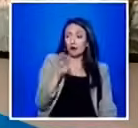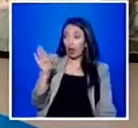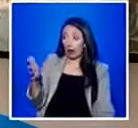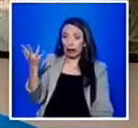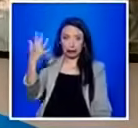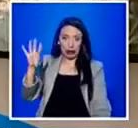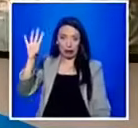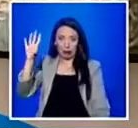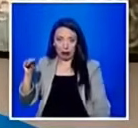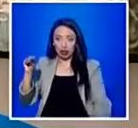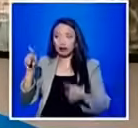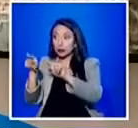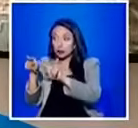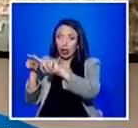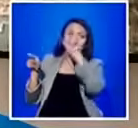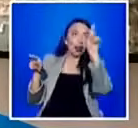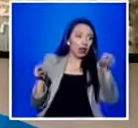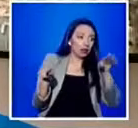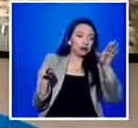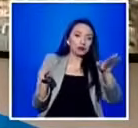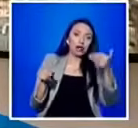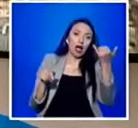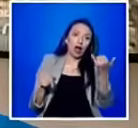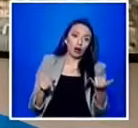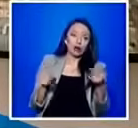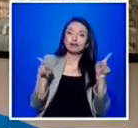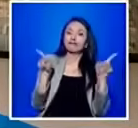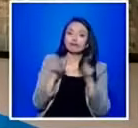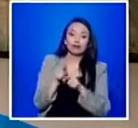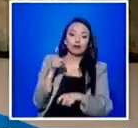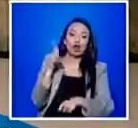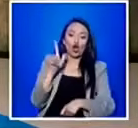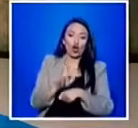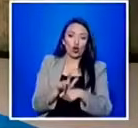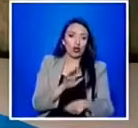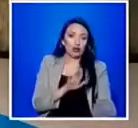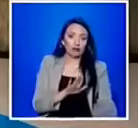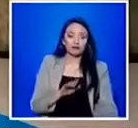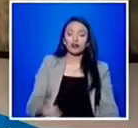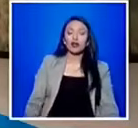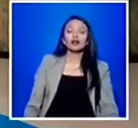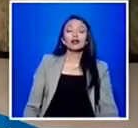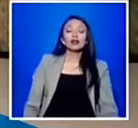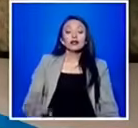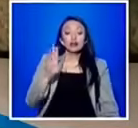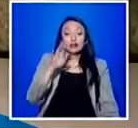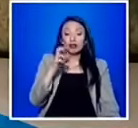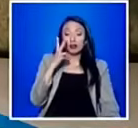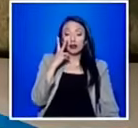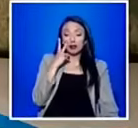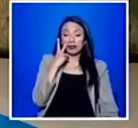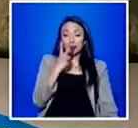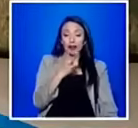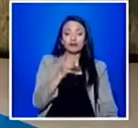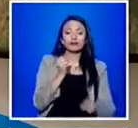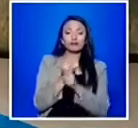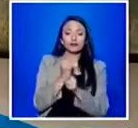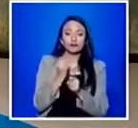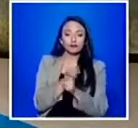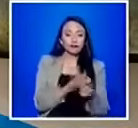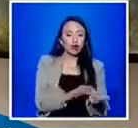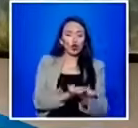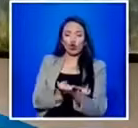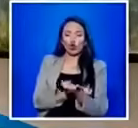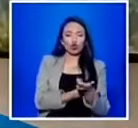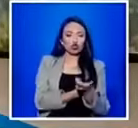a pocos kilómetros del área poblada en un cerro. Nuestra corresponsal Alejandra Sánchez acompañó a los miembros del Cuerpo de